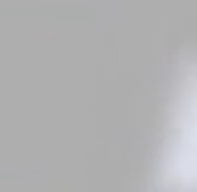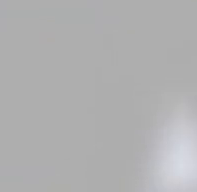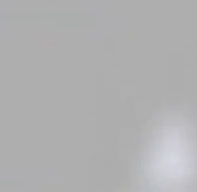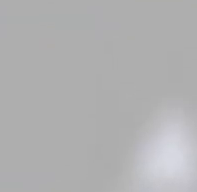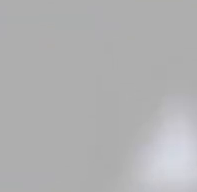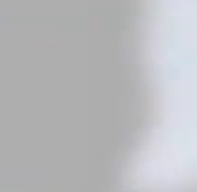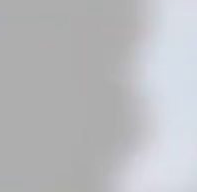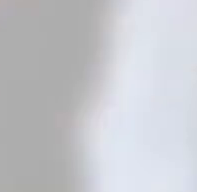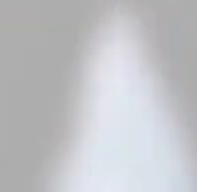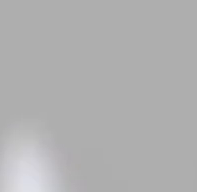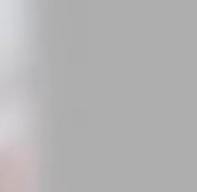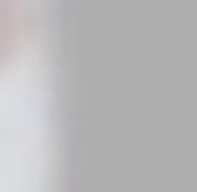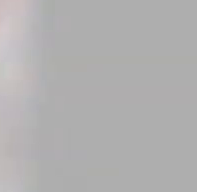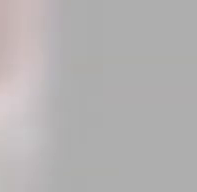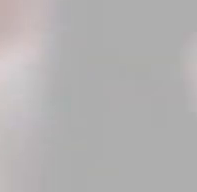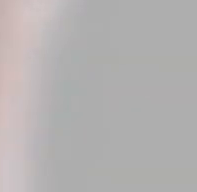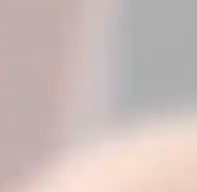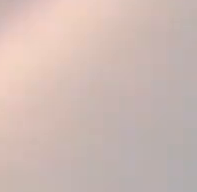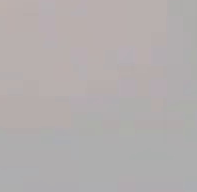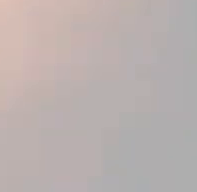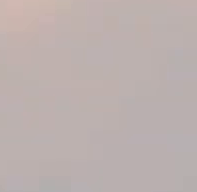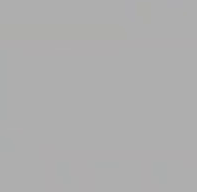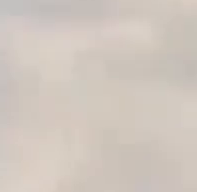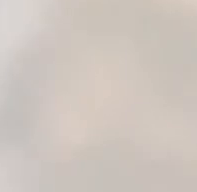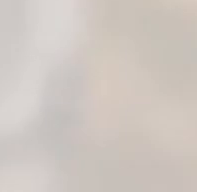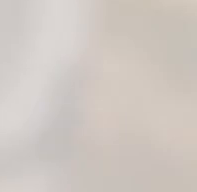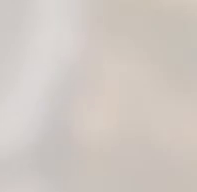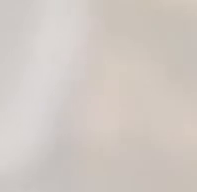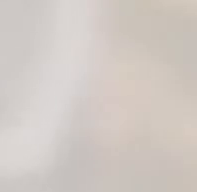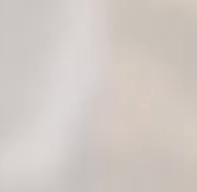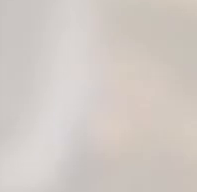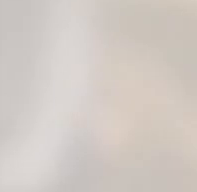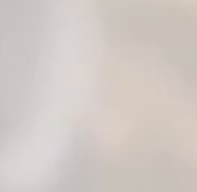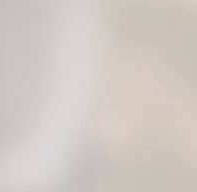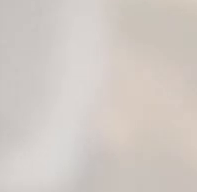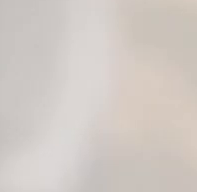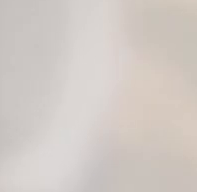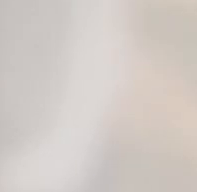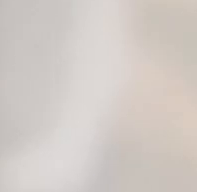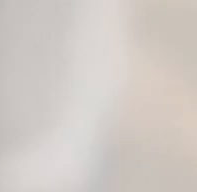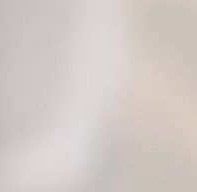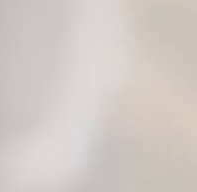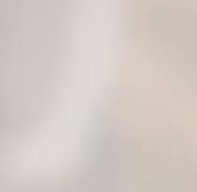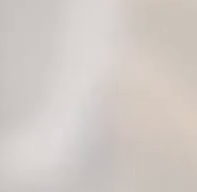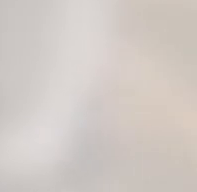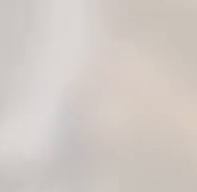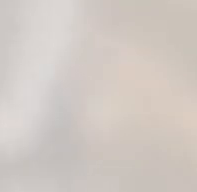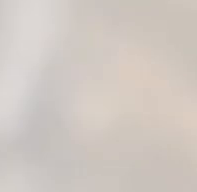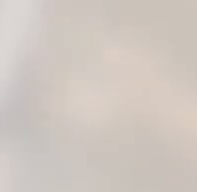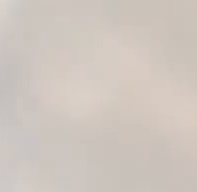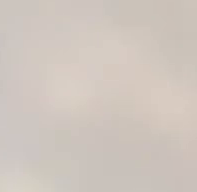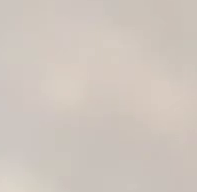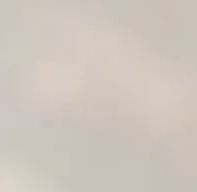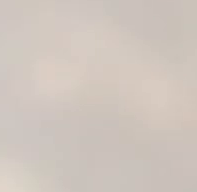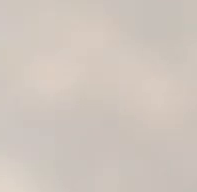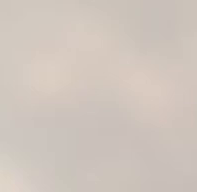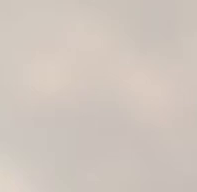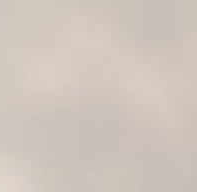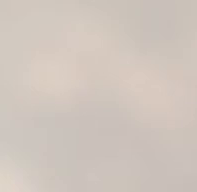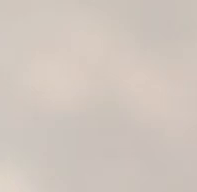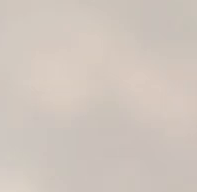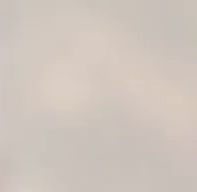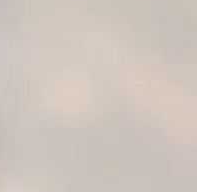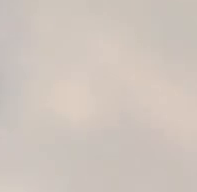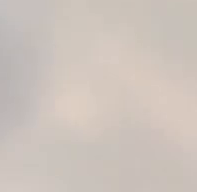No lo vayamos a transportar de pronto como pude evidenciar ahora. ¿Qué tan preparado estás para afrontar un incendio en tu hogar?